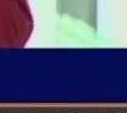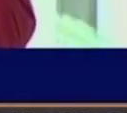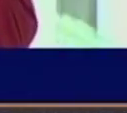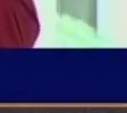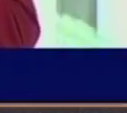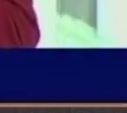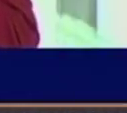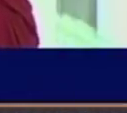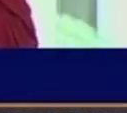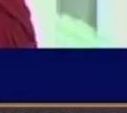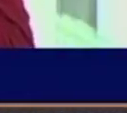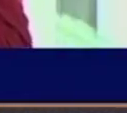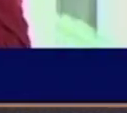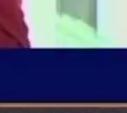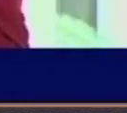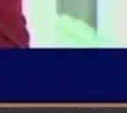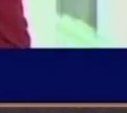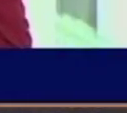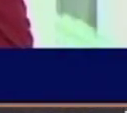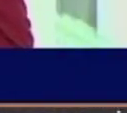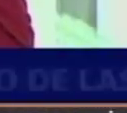¿Ha pasado o no ha pasado?